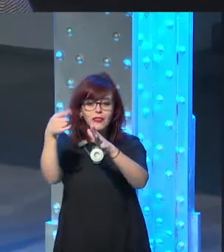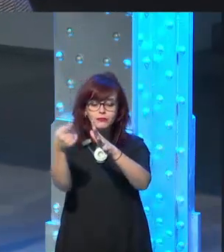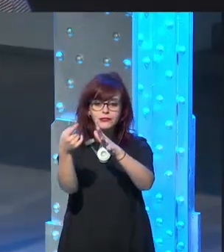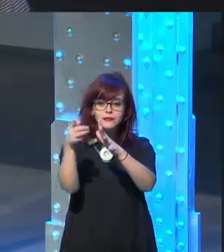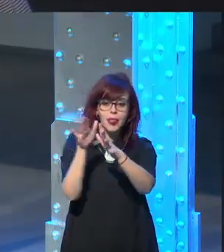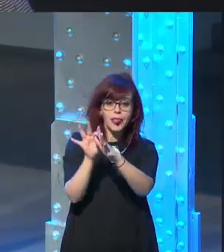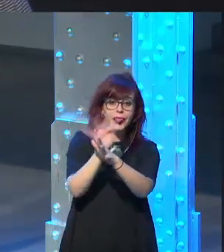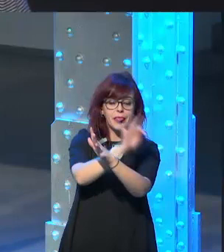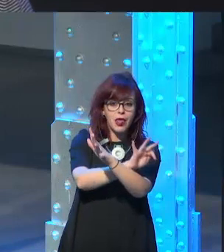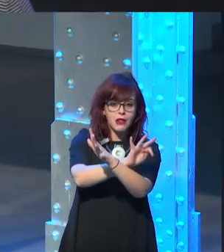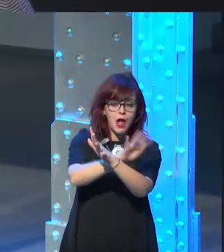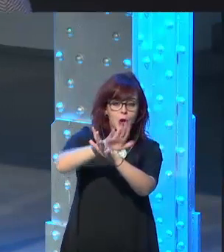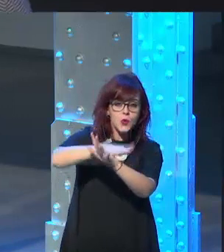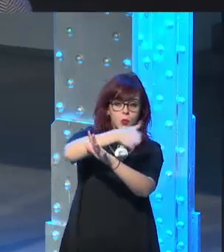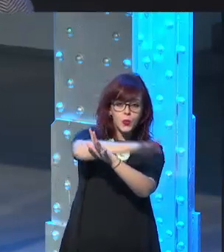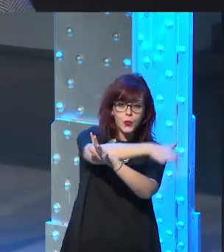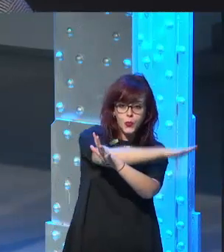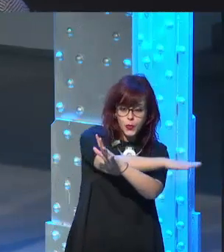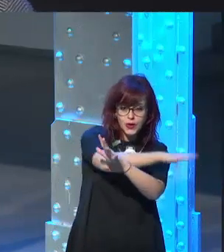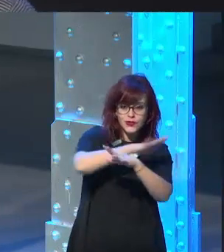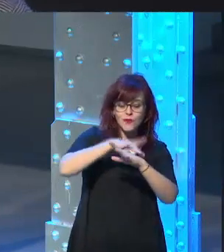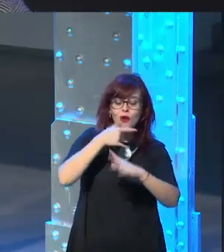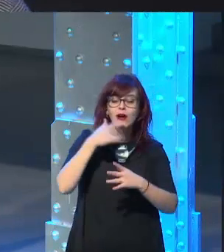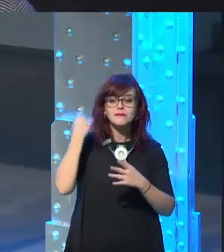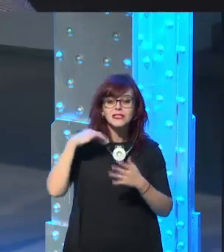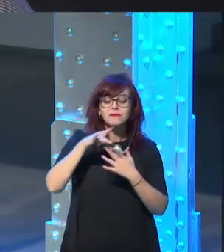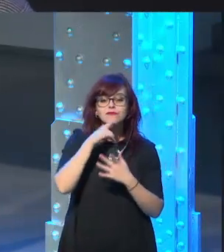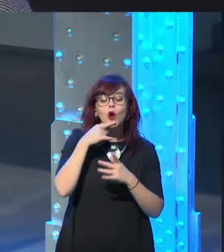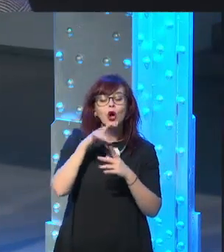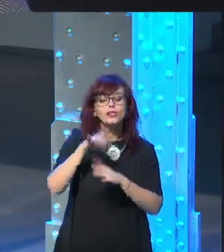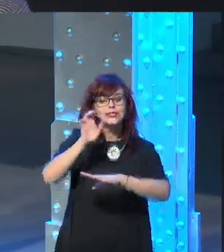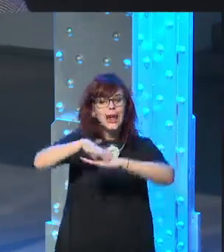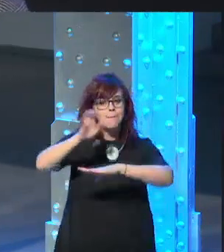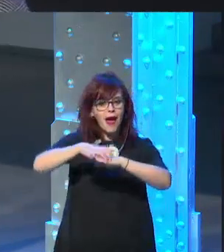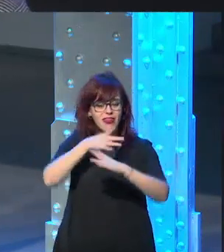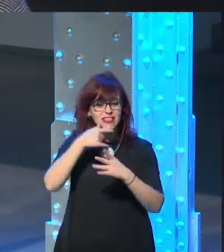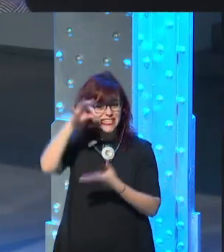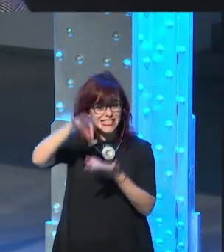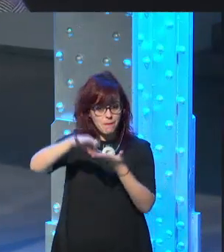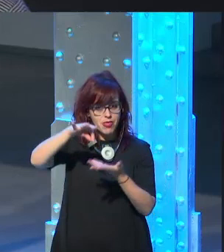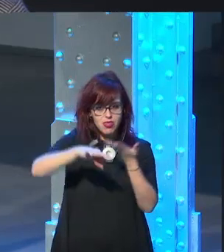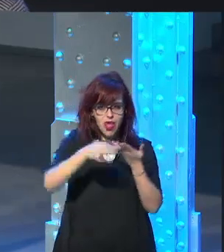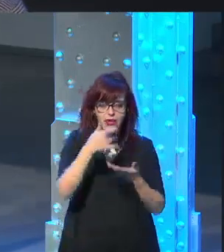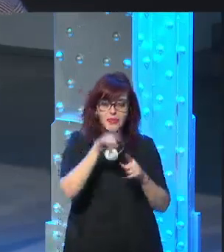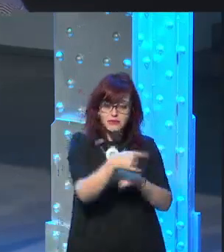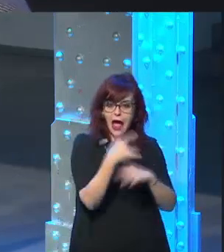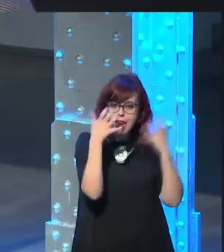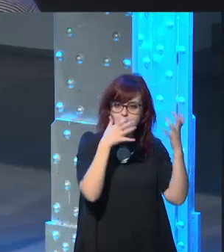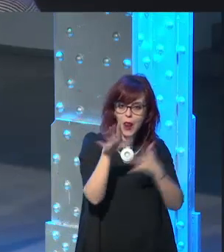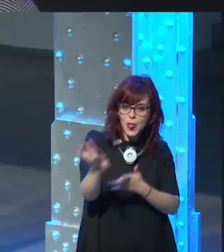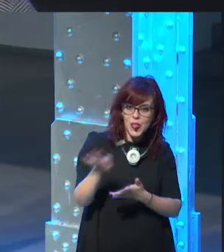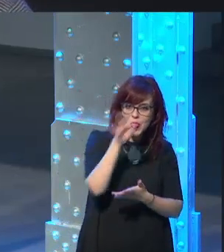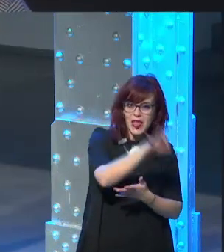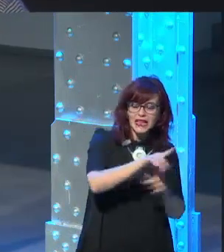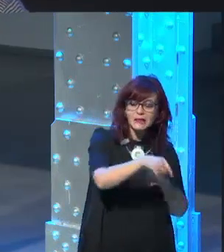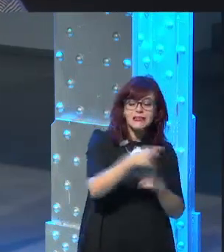hábitat antrópico, ponemos trampas de semillas y colectamos semillas que han dispersado los animales y luego con ADN le